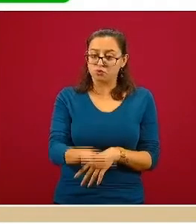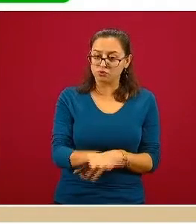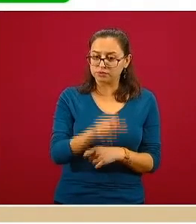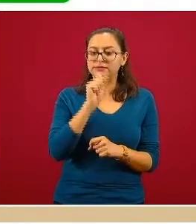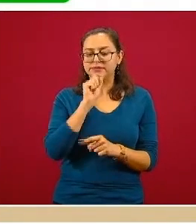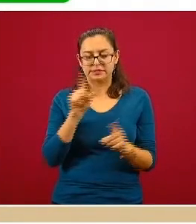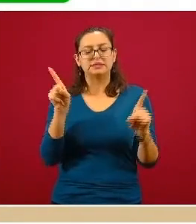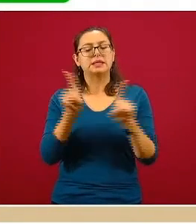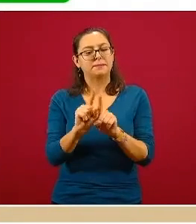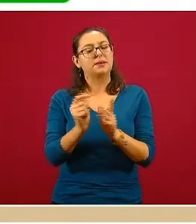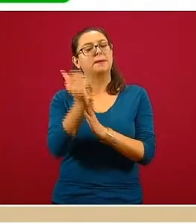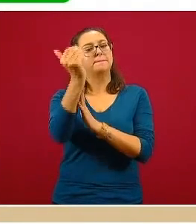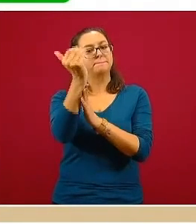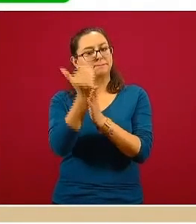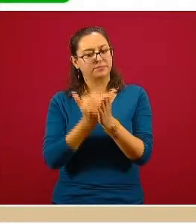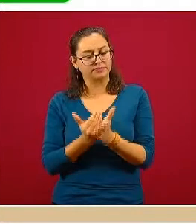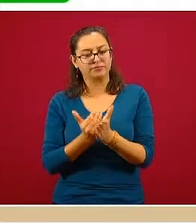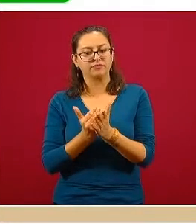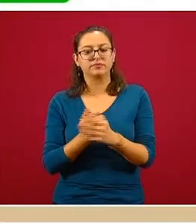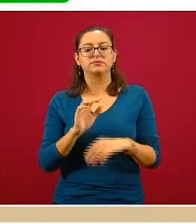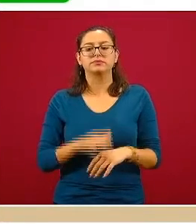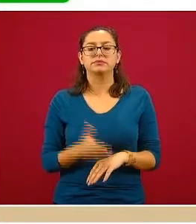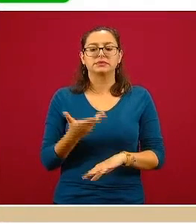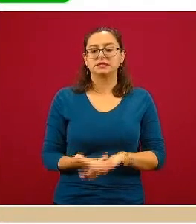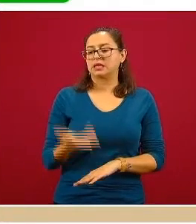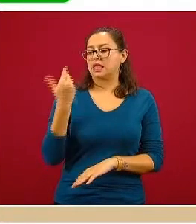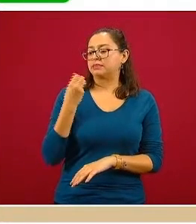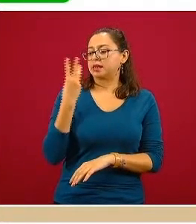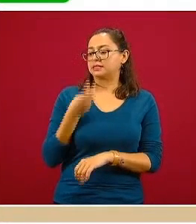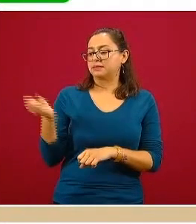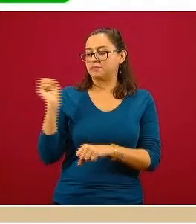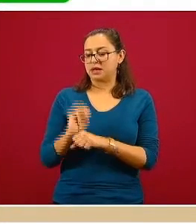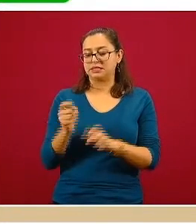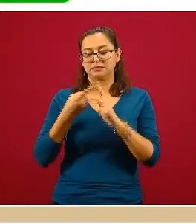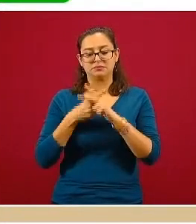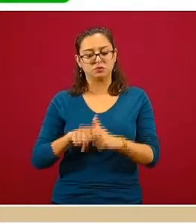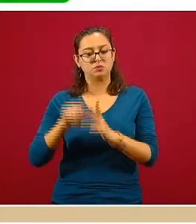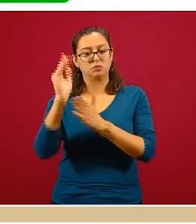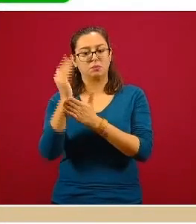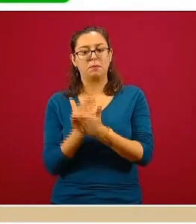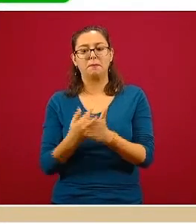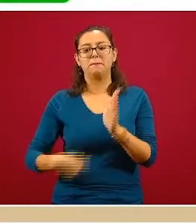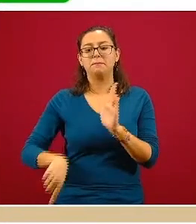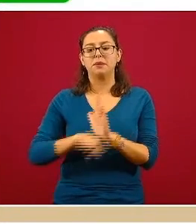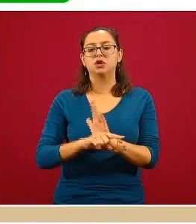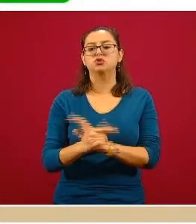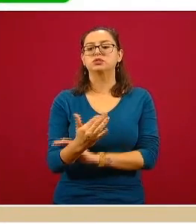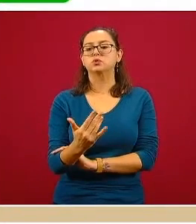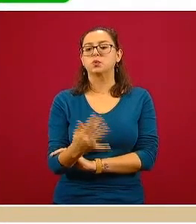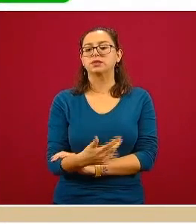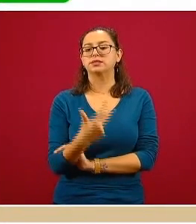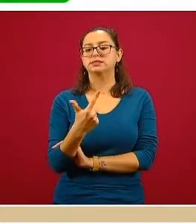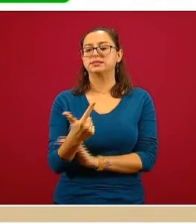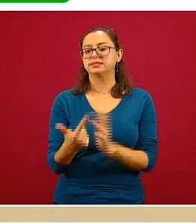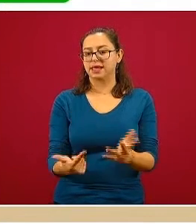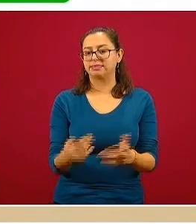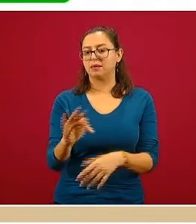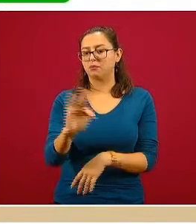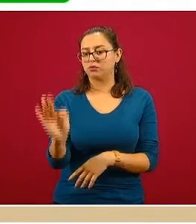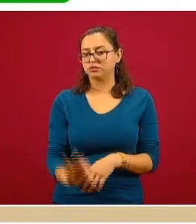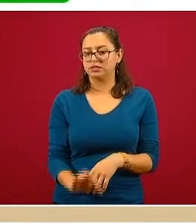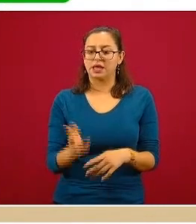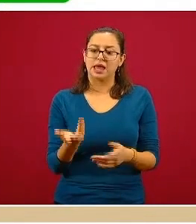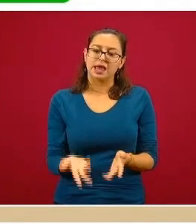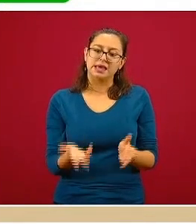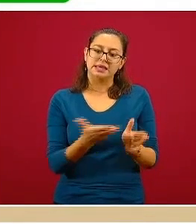también continúan con la tendencia descendente desde ya hace 3 semanas, siendo de menos 57% la observada entre